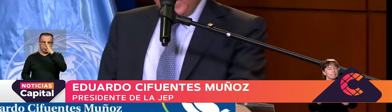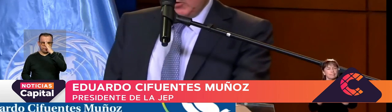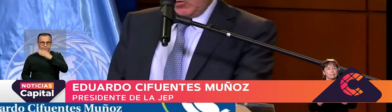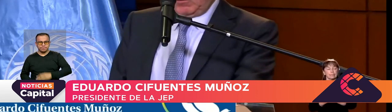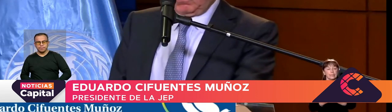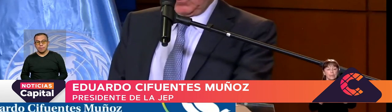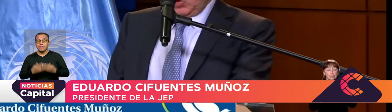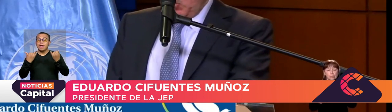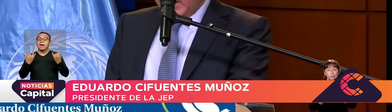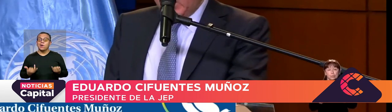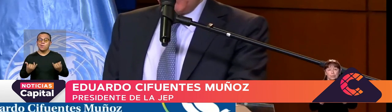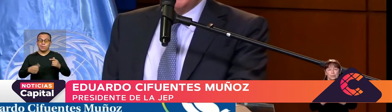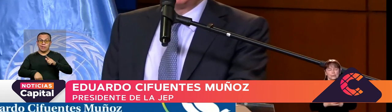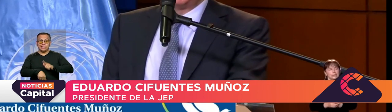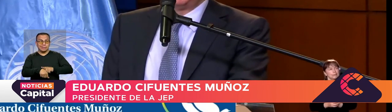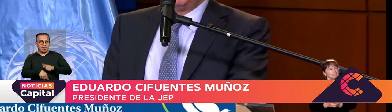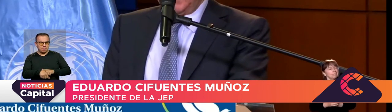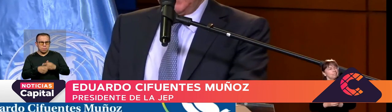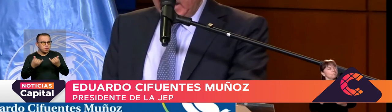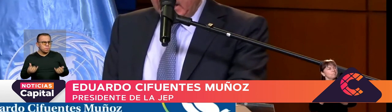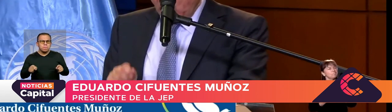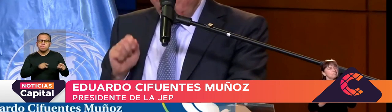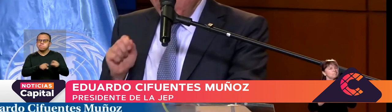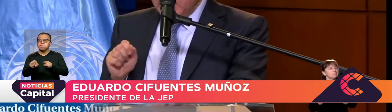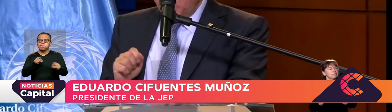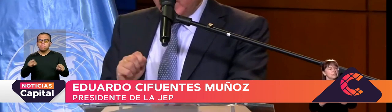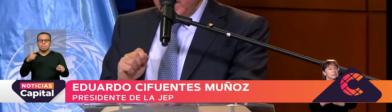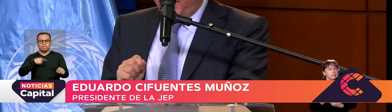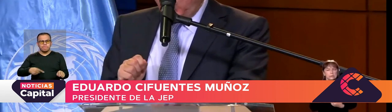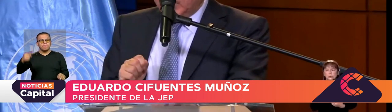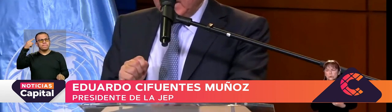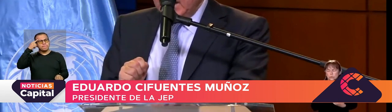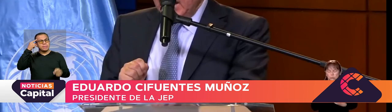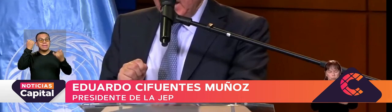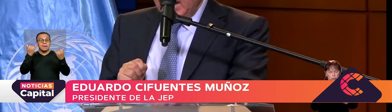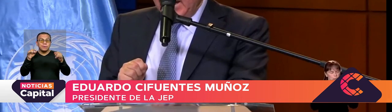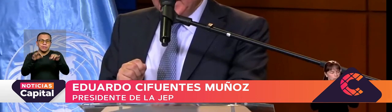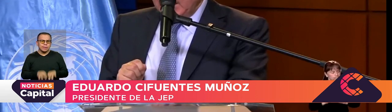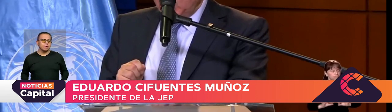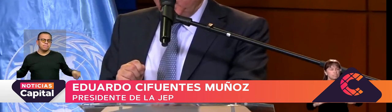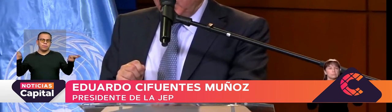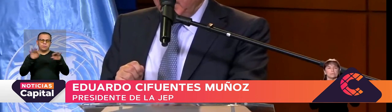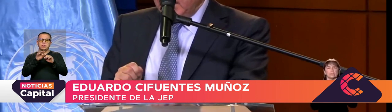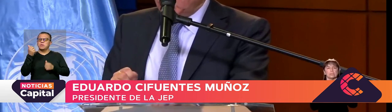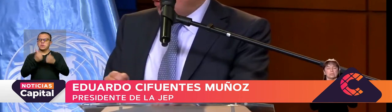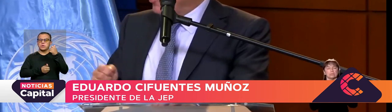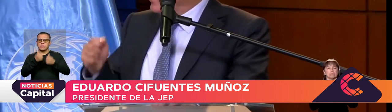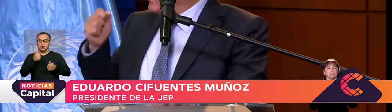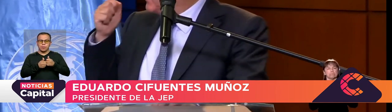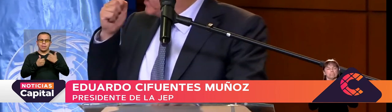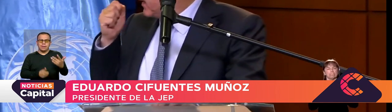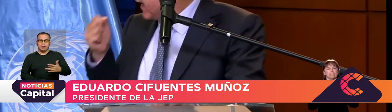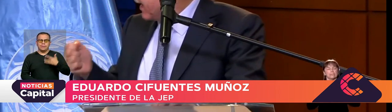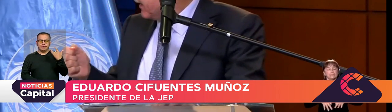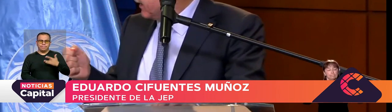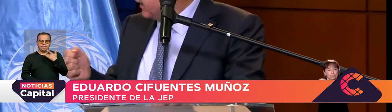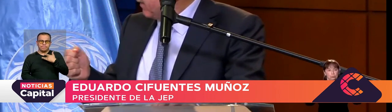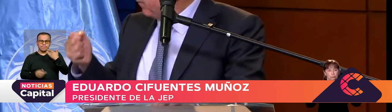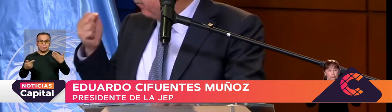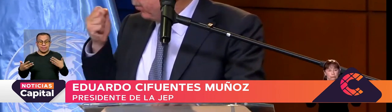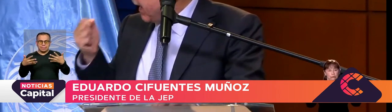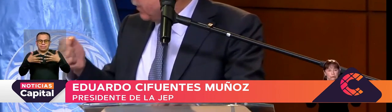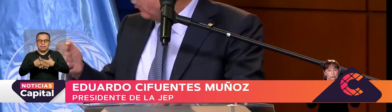En este momento, lo que cuenta y lo único que importa es el cumplimiento